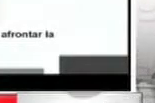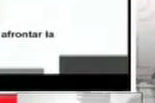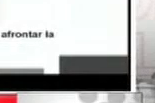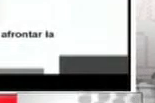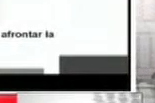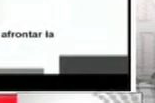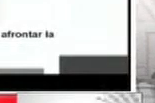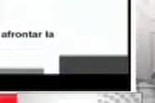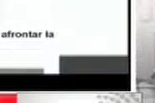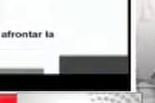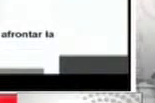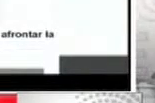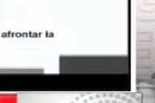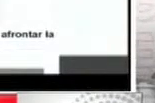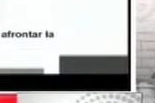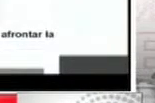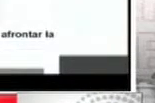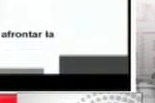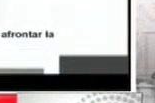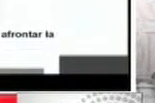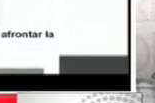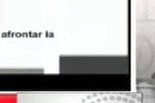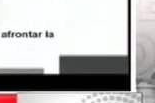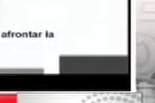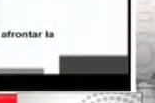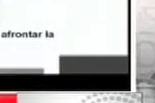ejecución presupuestal, ¿no?